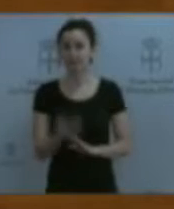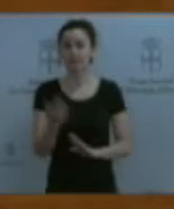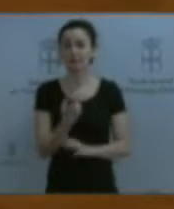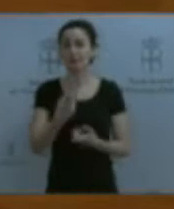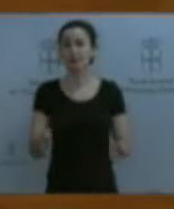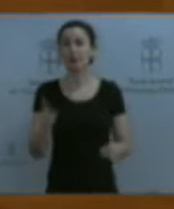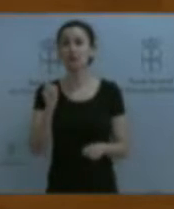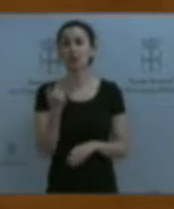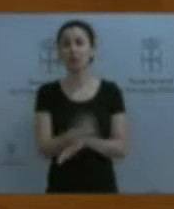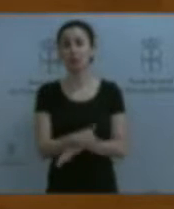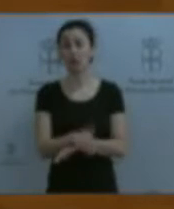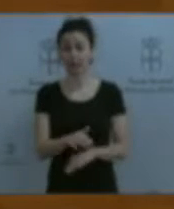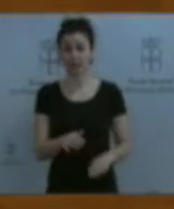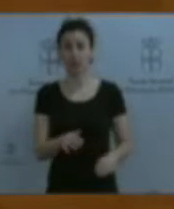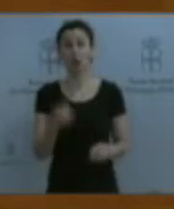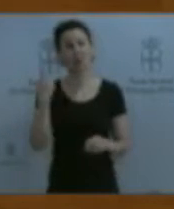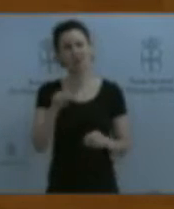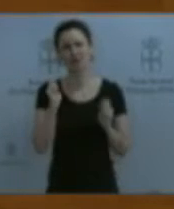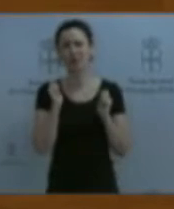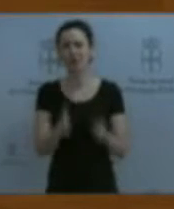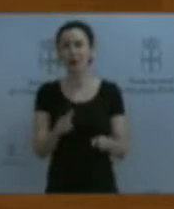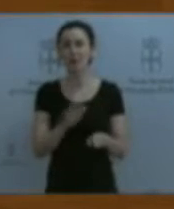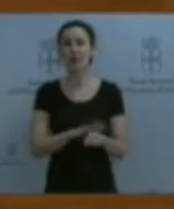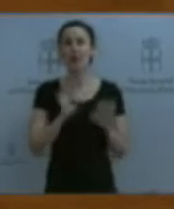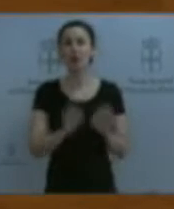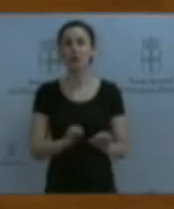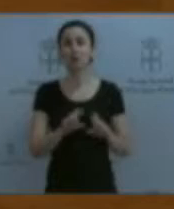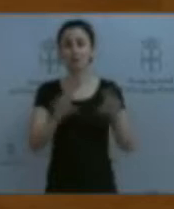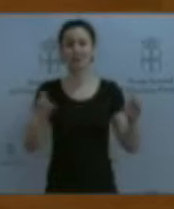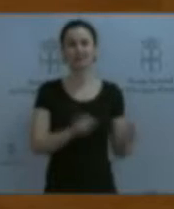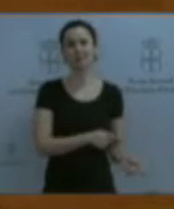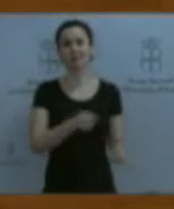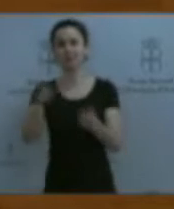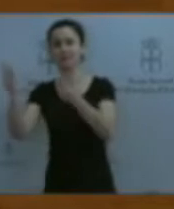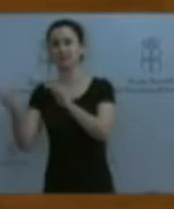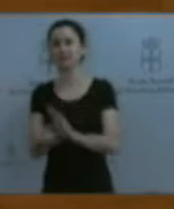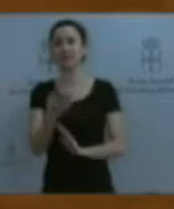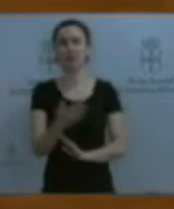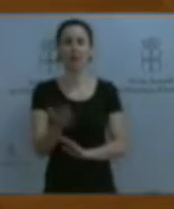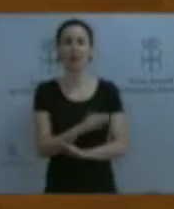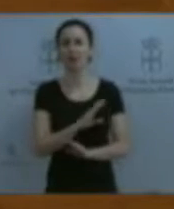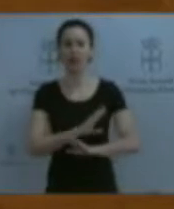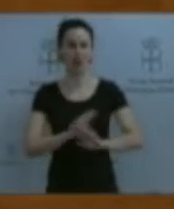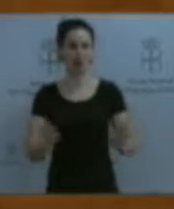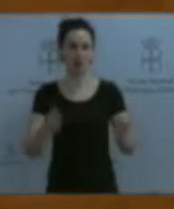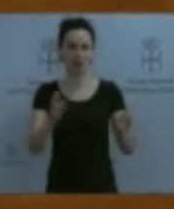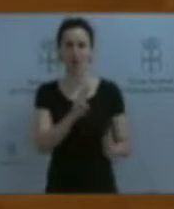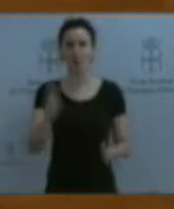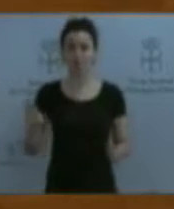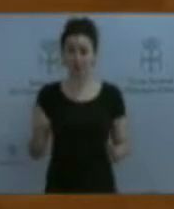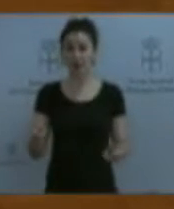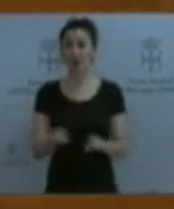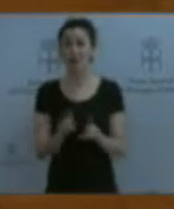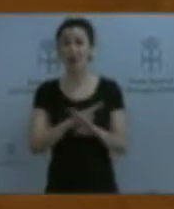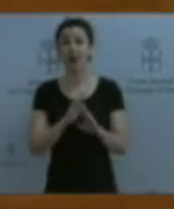sino solamente el domicilio fiscal, implica también contribuir a la deslocalización industrial y productiva. El Partido Popular, la escuela y ustedes tragan